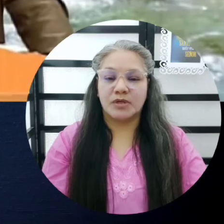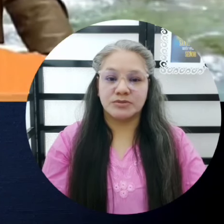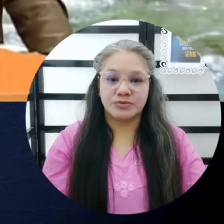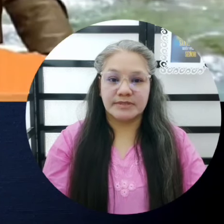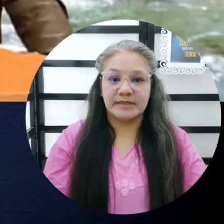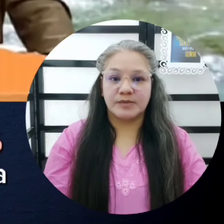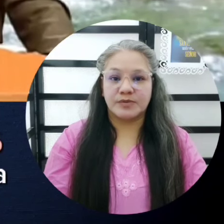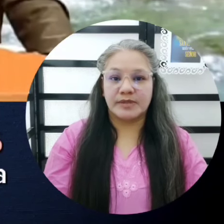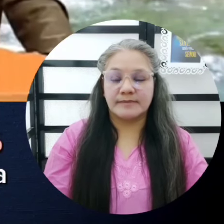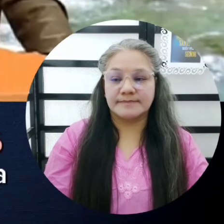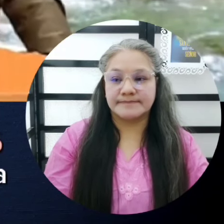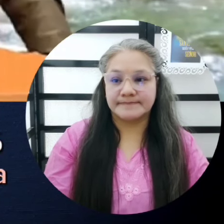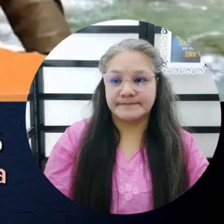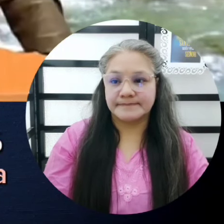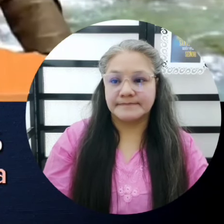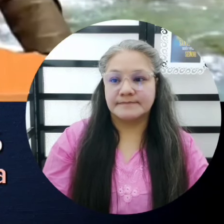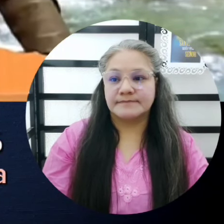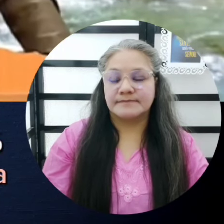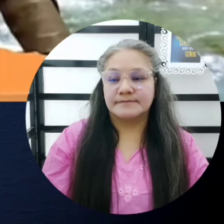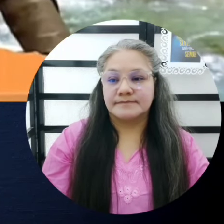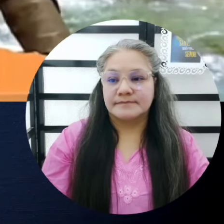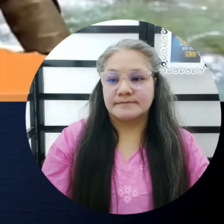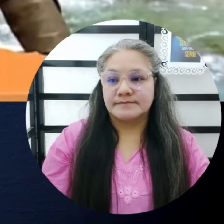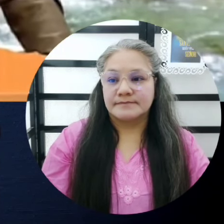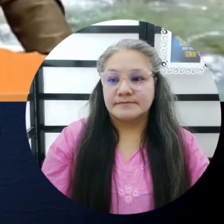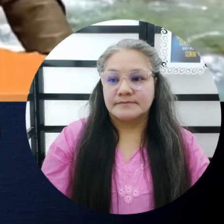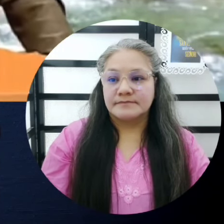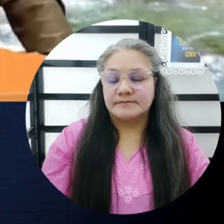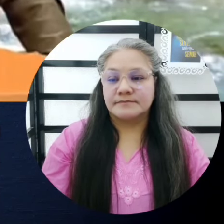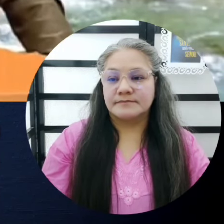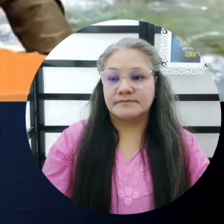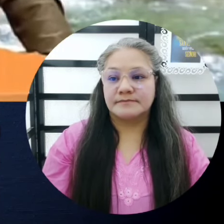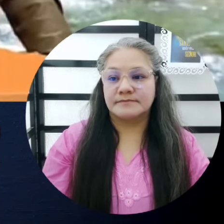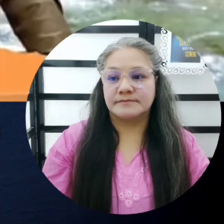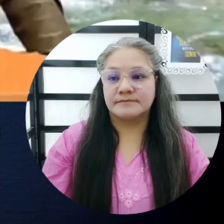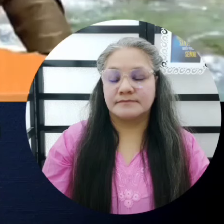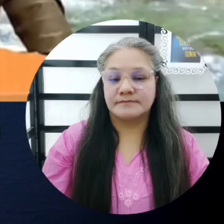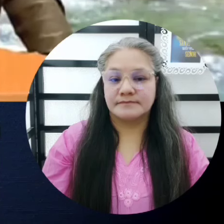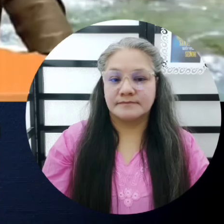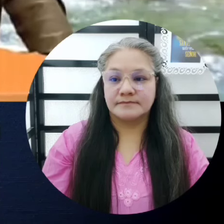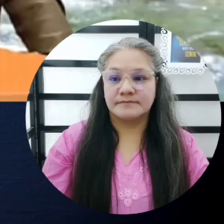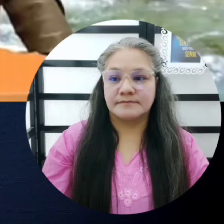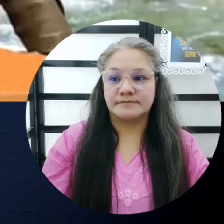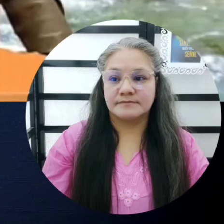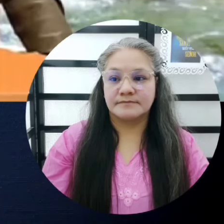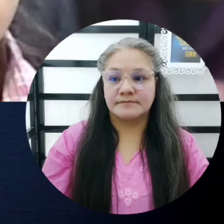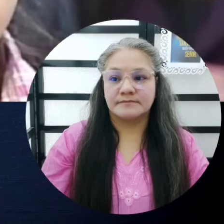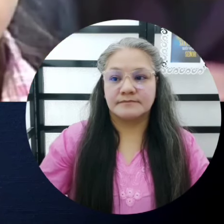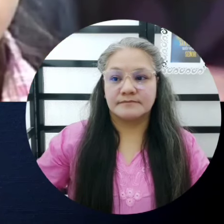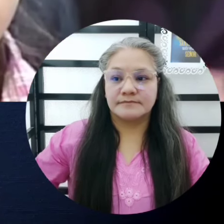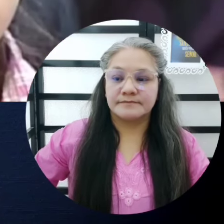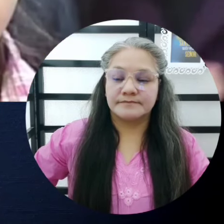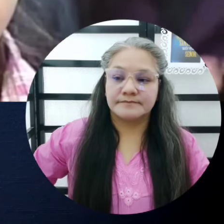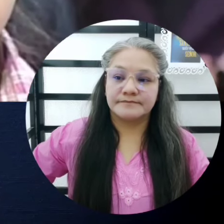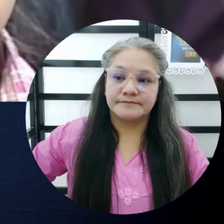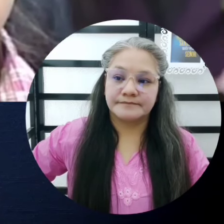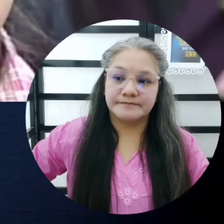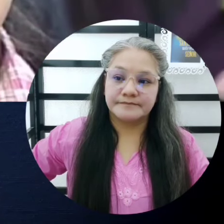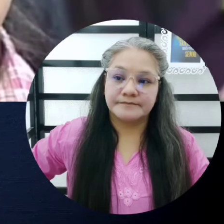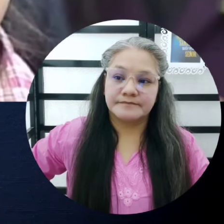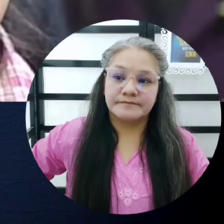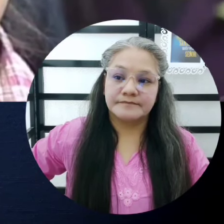a Dios. Él la educó desde niña. Desde una niñita él la adoptó y la